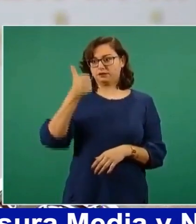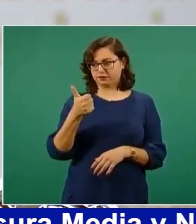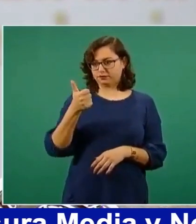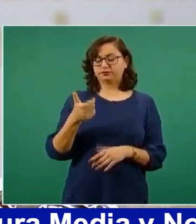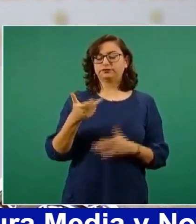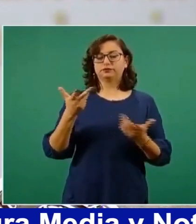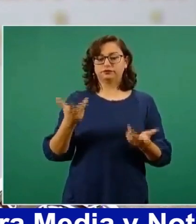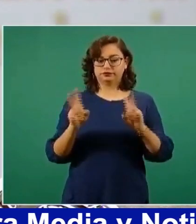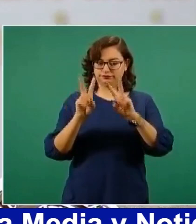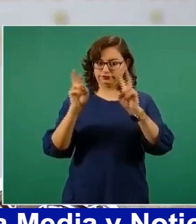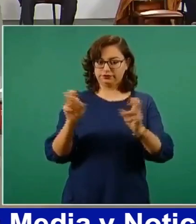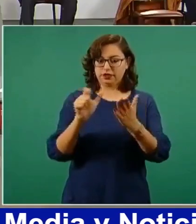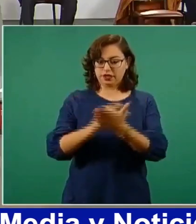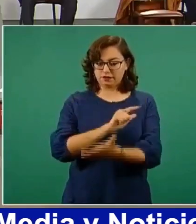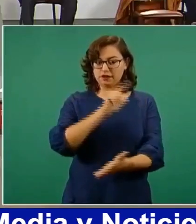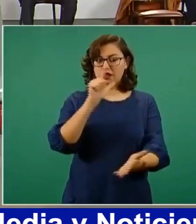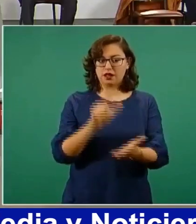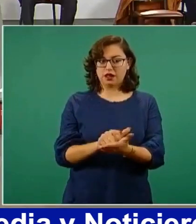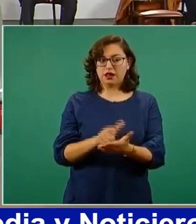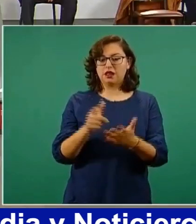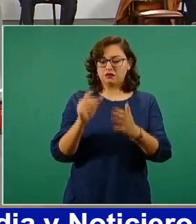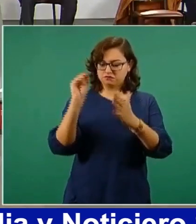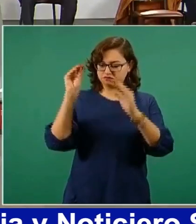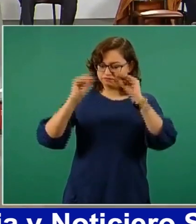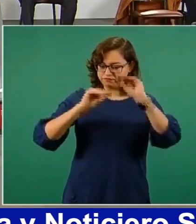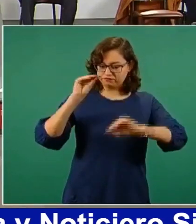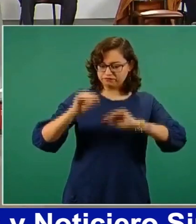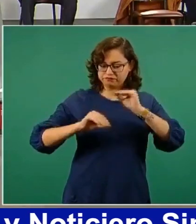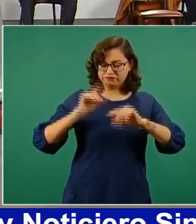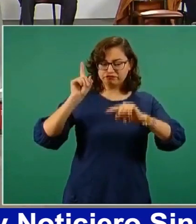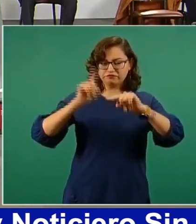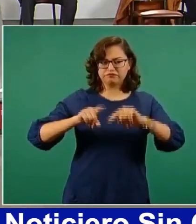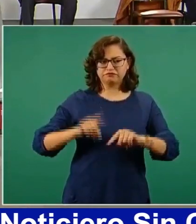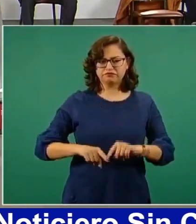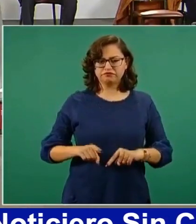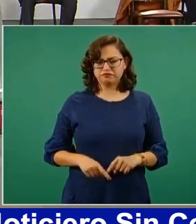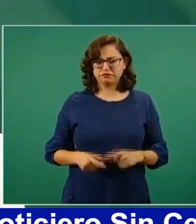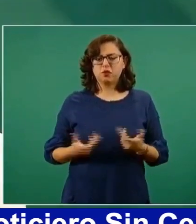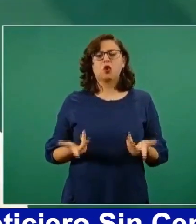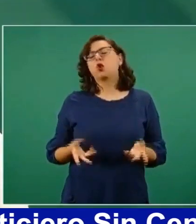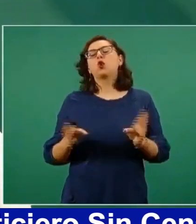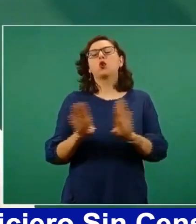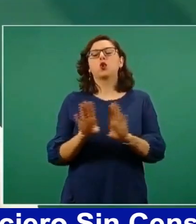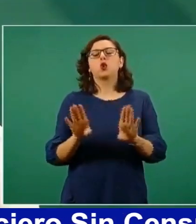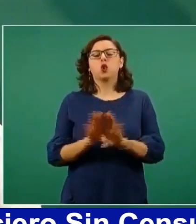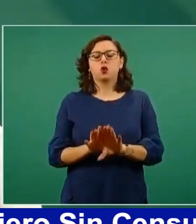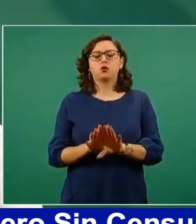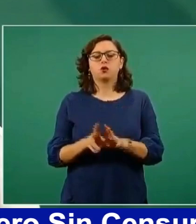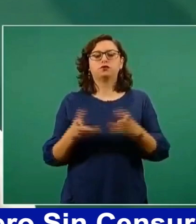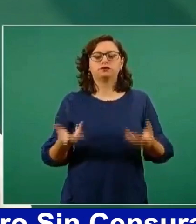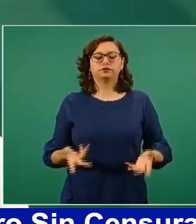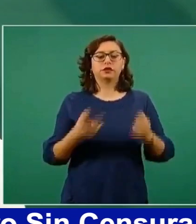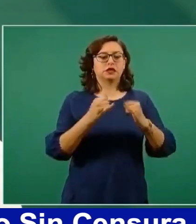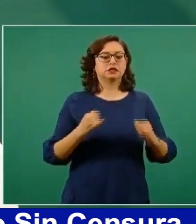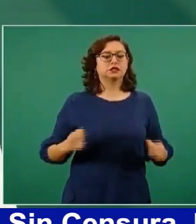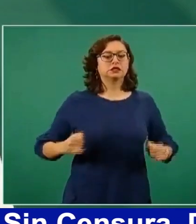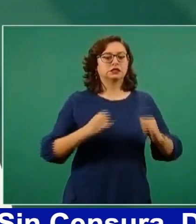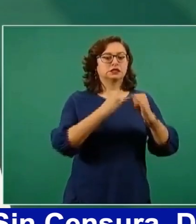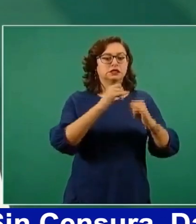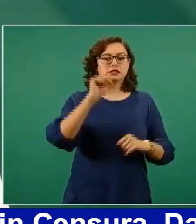de subcontratación. Vale la pena señalar cuáles son las dependencias, los sindicatos y las